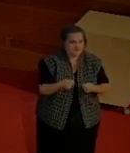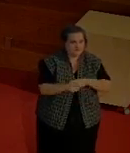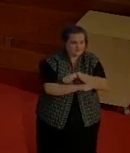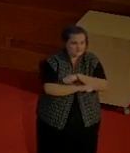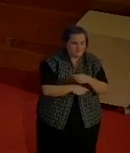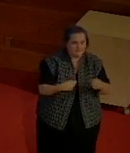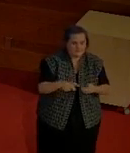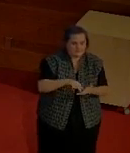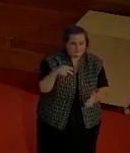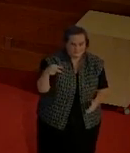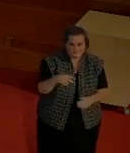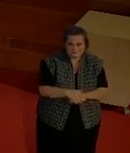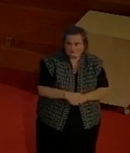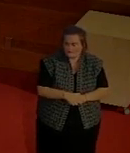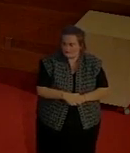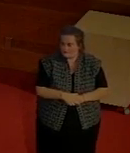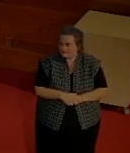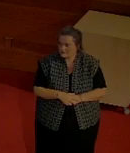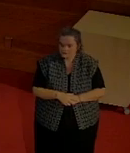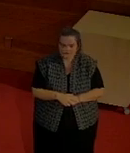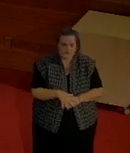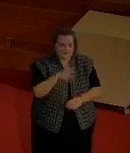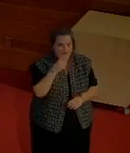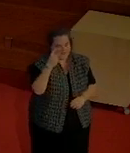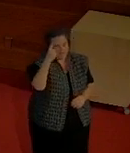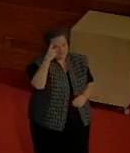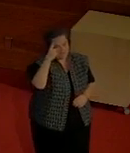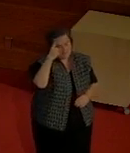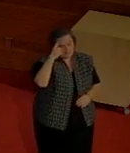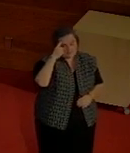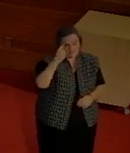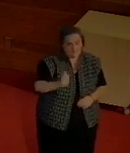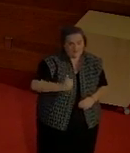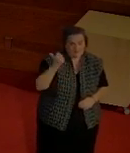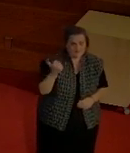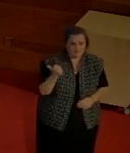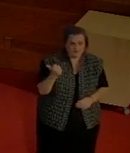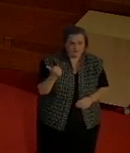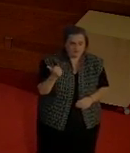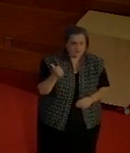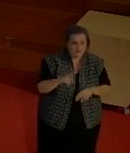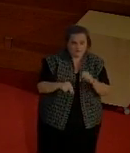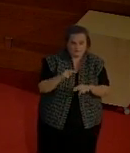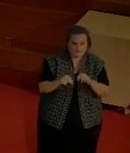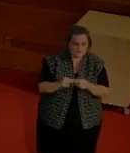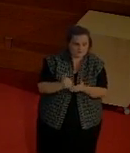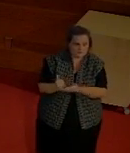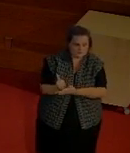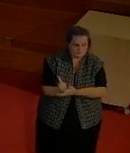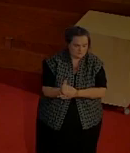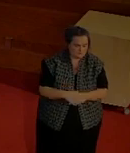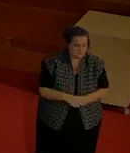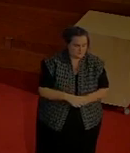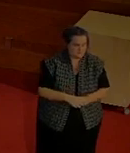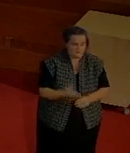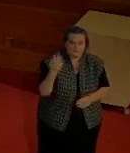ahora mismo computación cuántica Inteligencia artificial y construcción de semiconductores son lo que hace 40